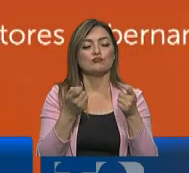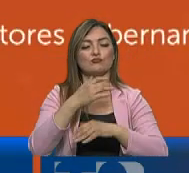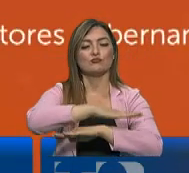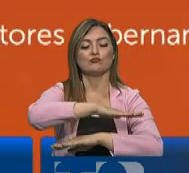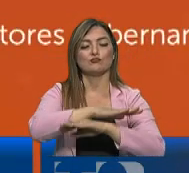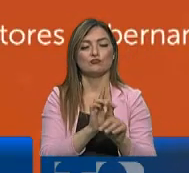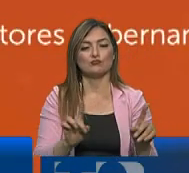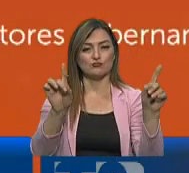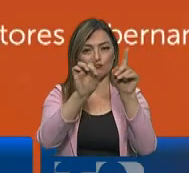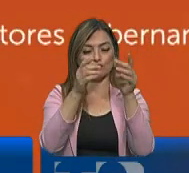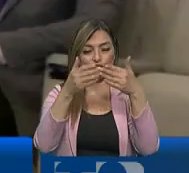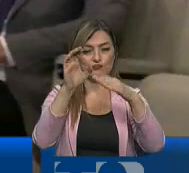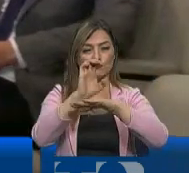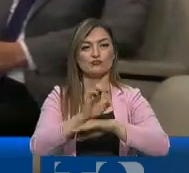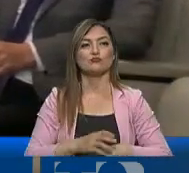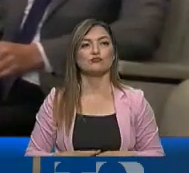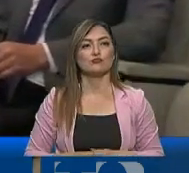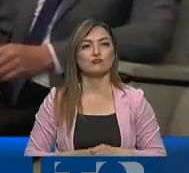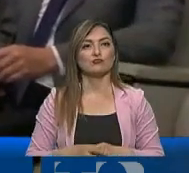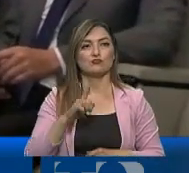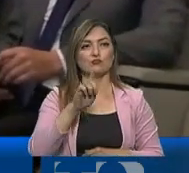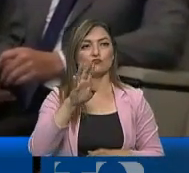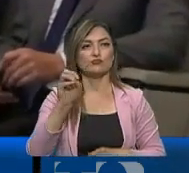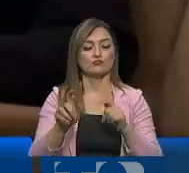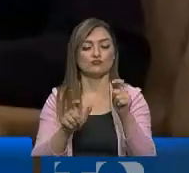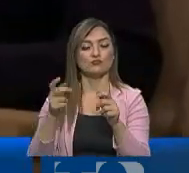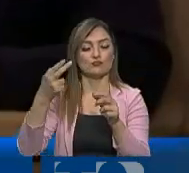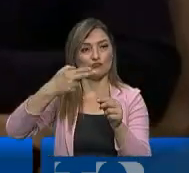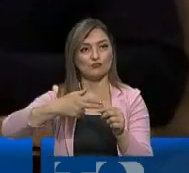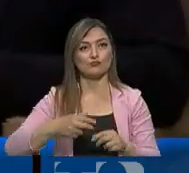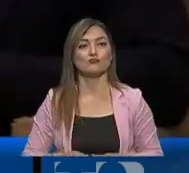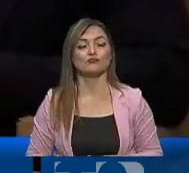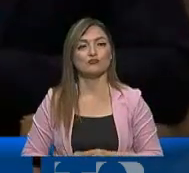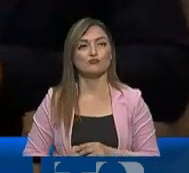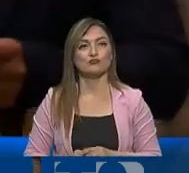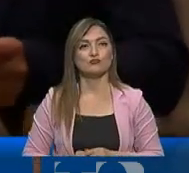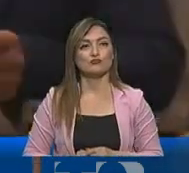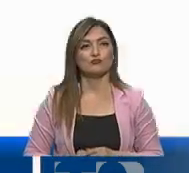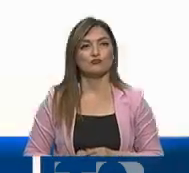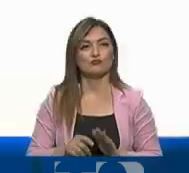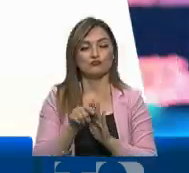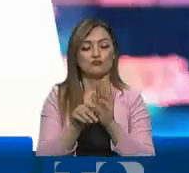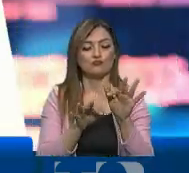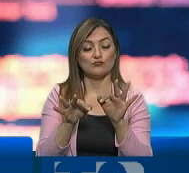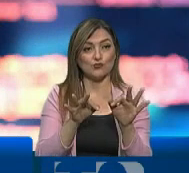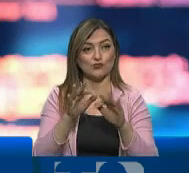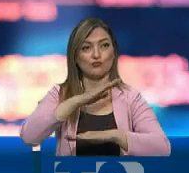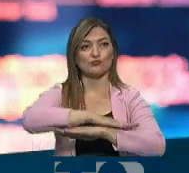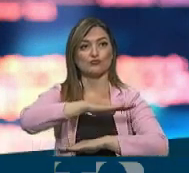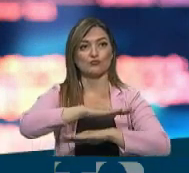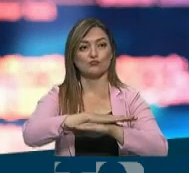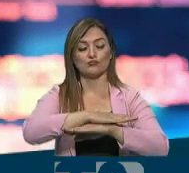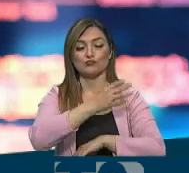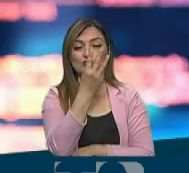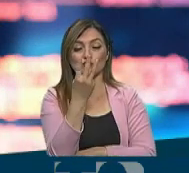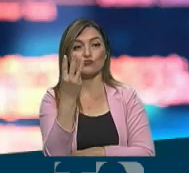portal de datos abiertos del ecuador alrededor de 140 personas participaron de la explicación en detalle de la plataforma web